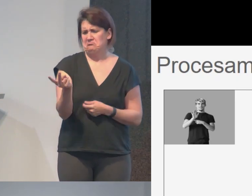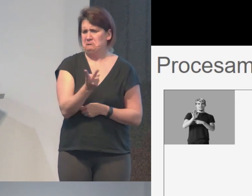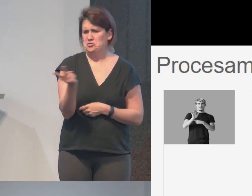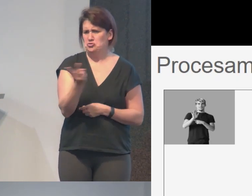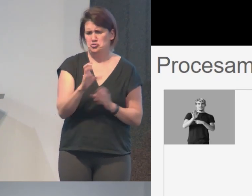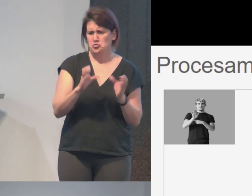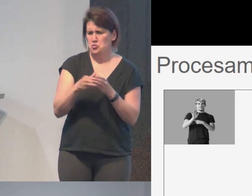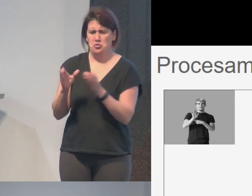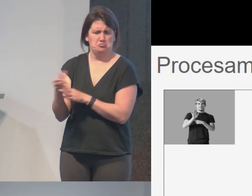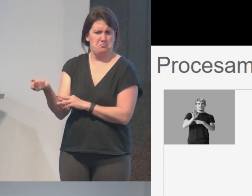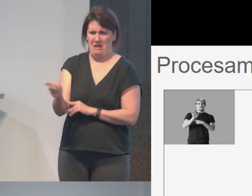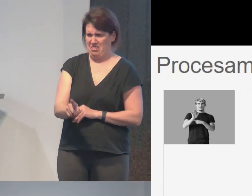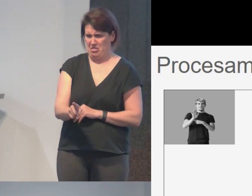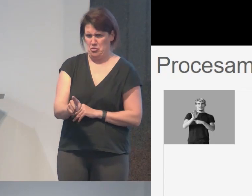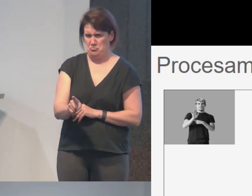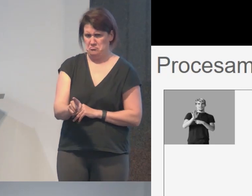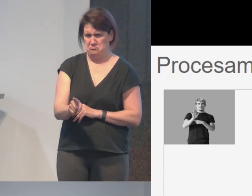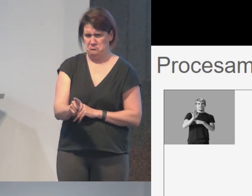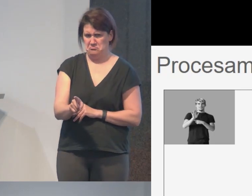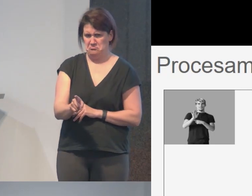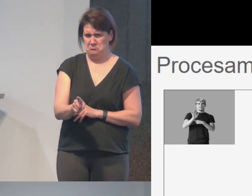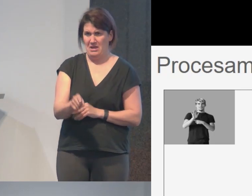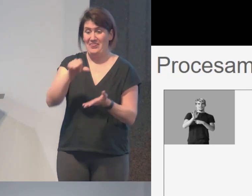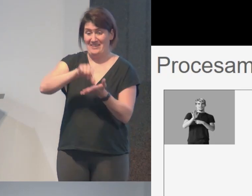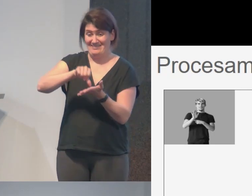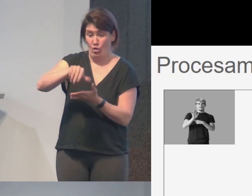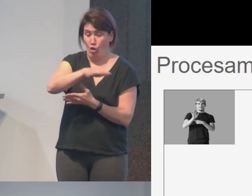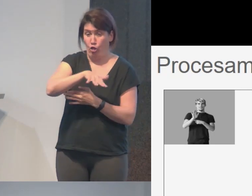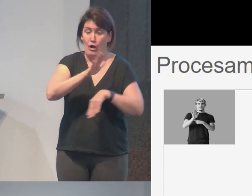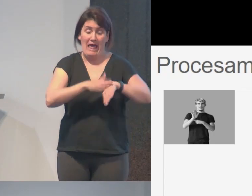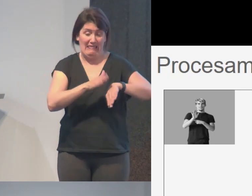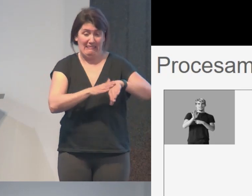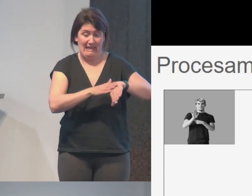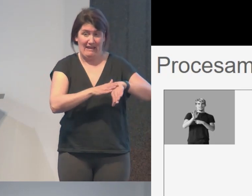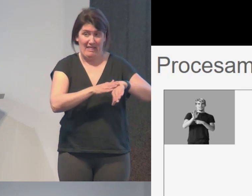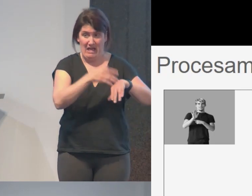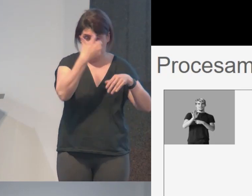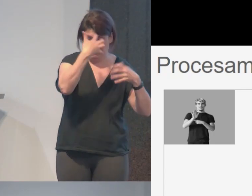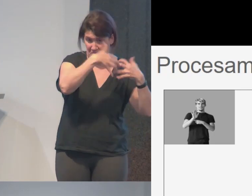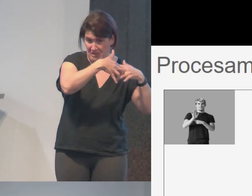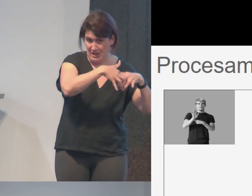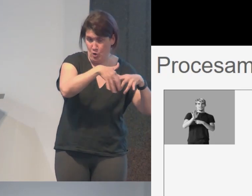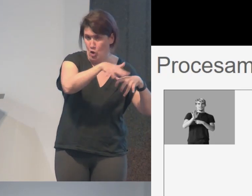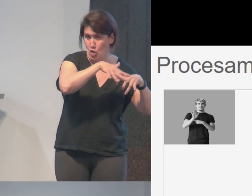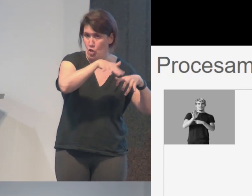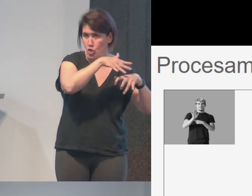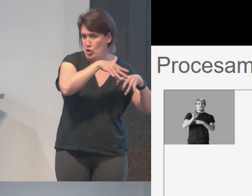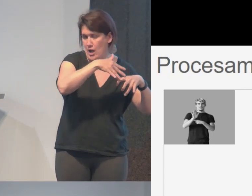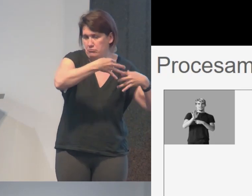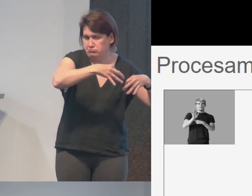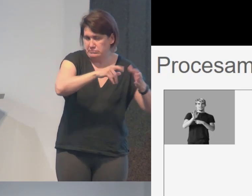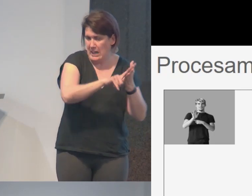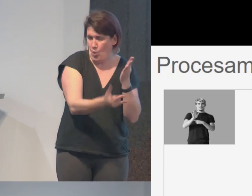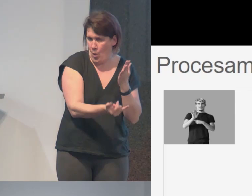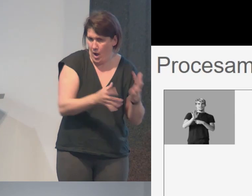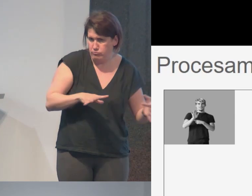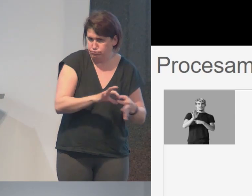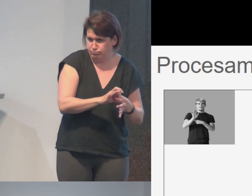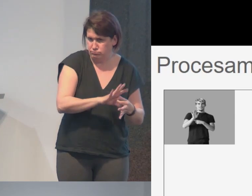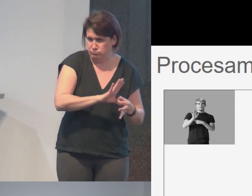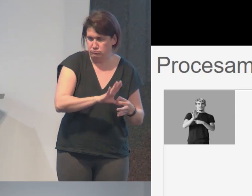dos grupos y centrado en la zona izquierda del cerebro, en las zonas clásicas del lenguaje.